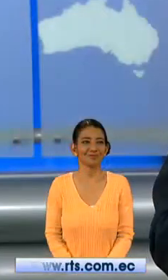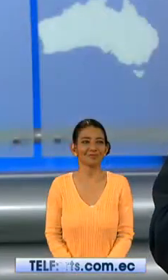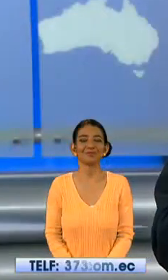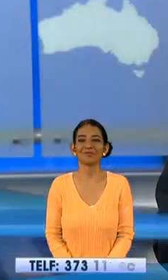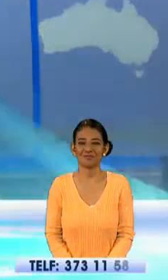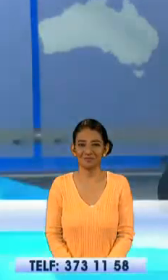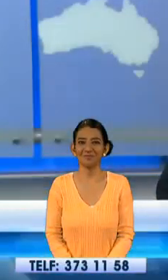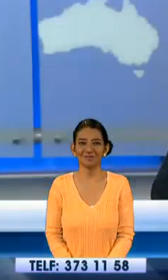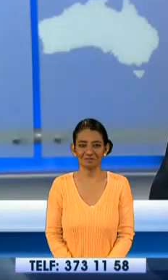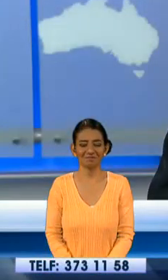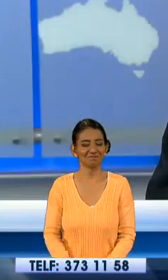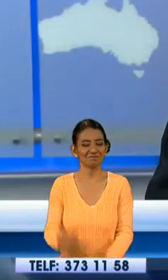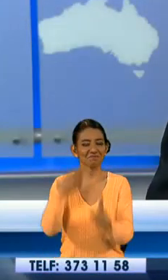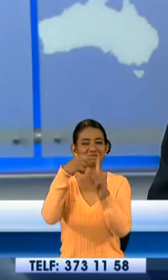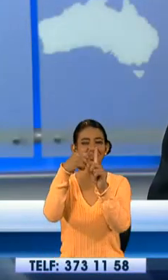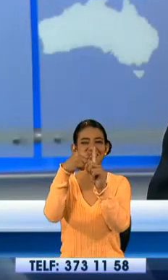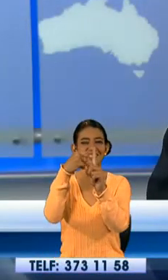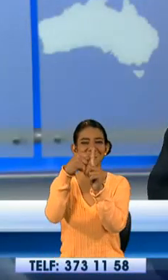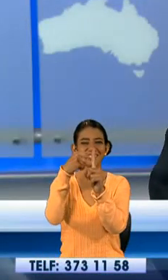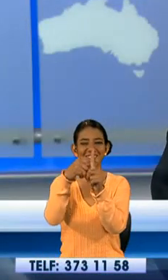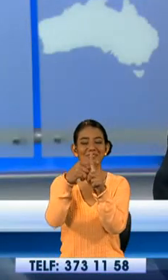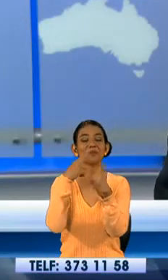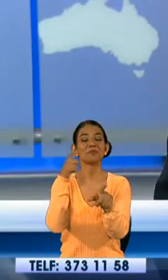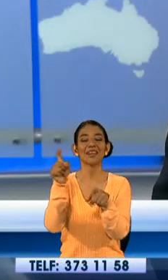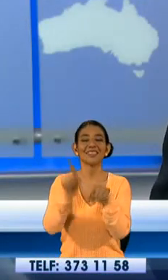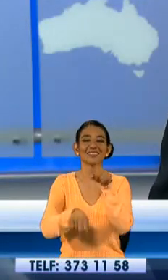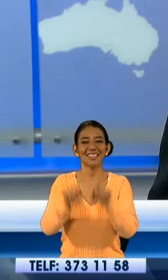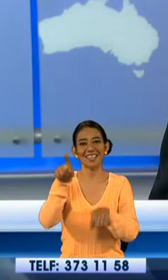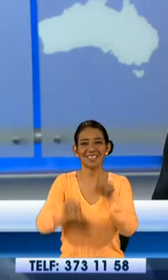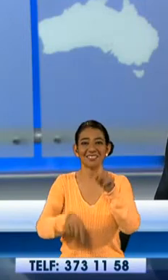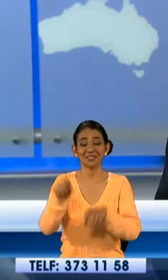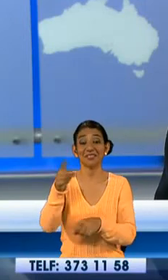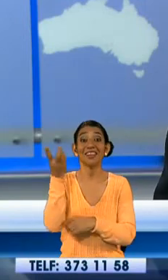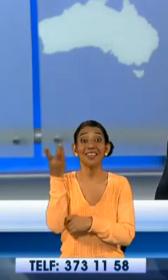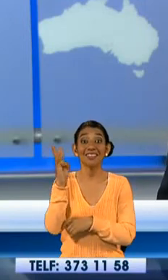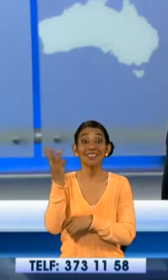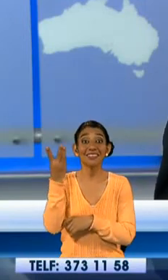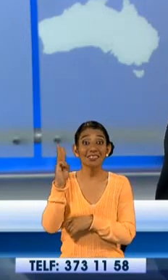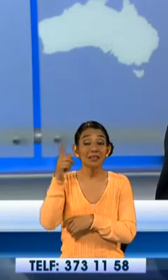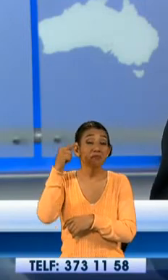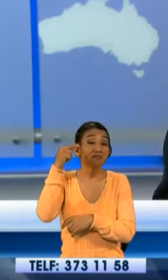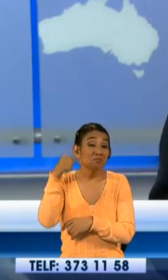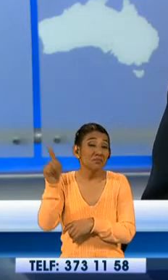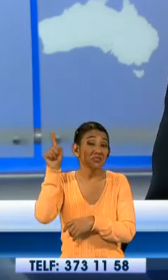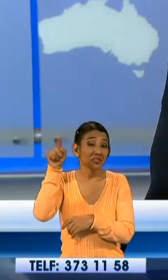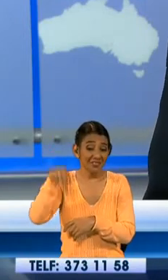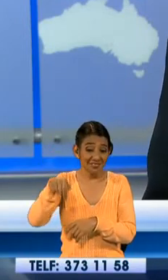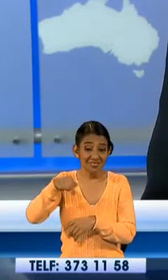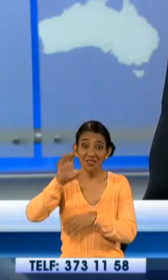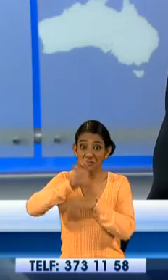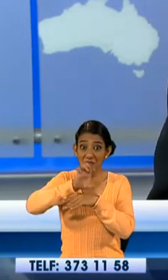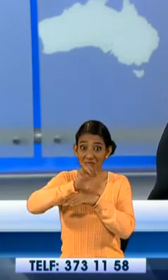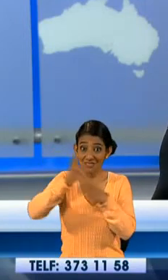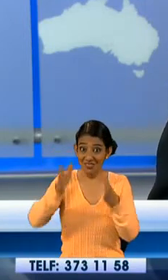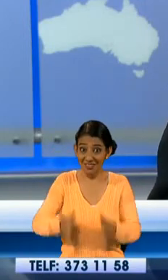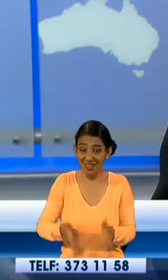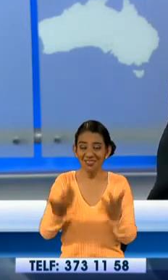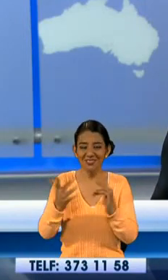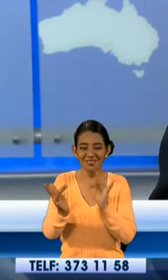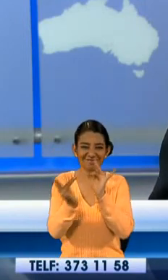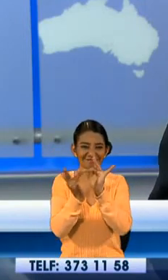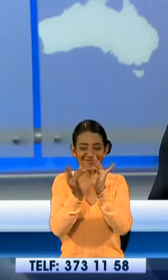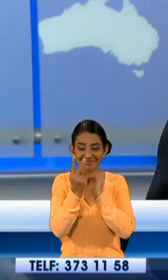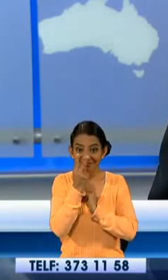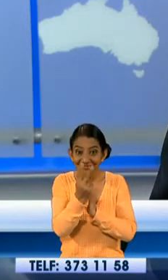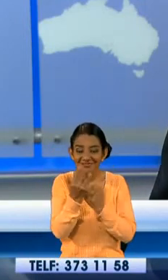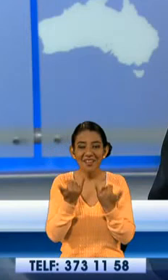Hay que mandar buenas energías a nuestros jugadores, 16 millones y piquito que somos de ecuatorianos conectados para que hoy